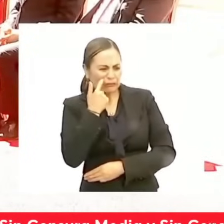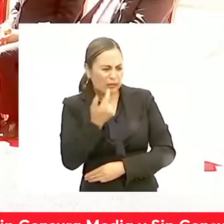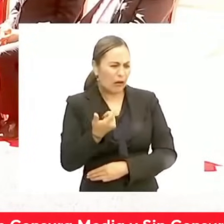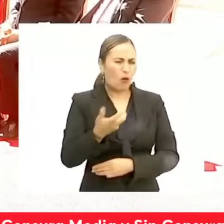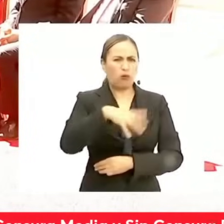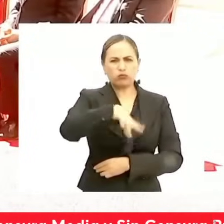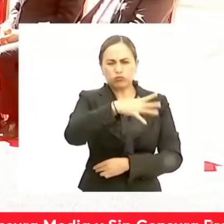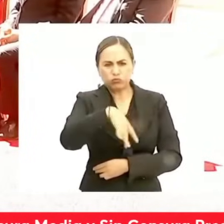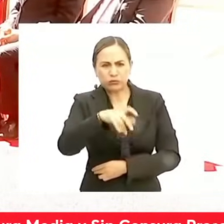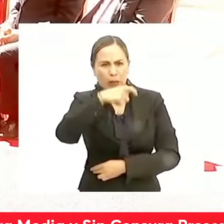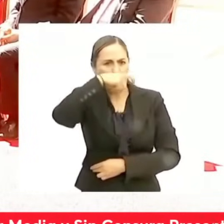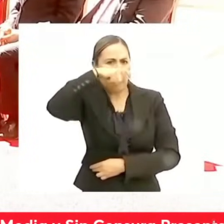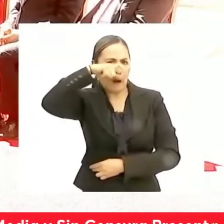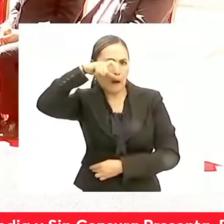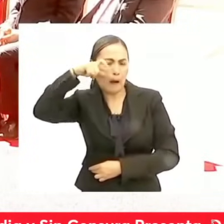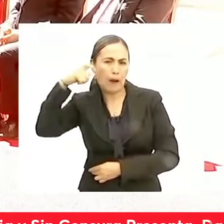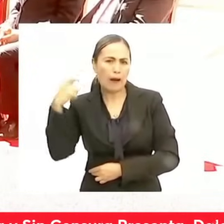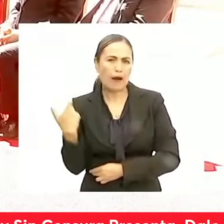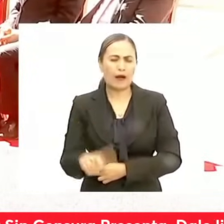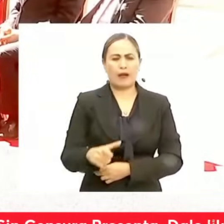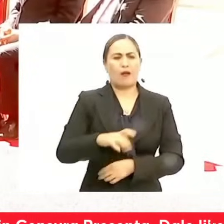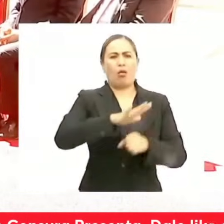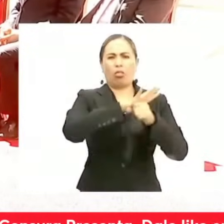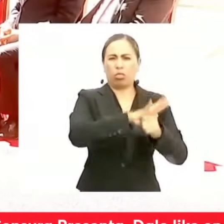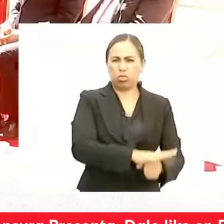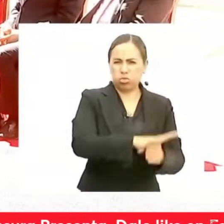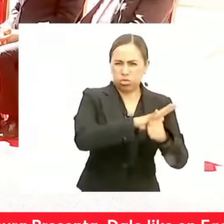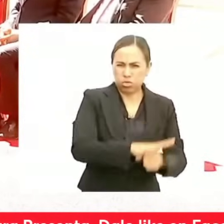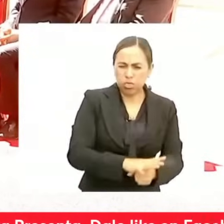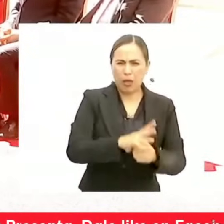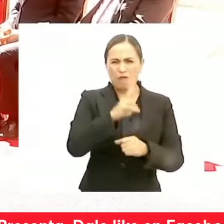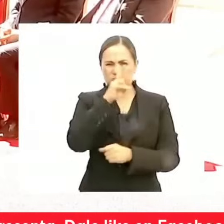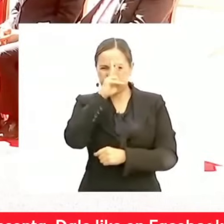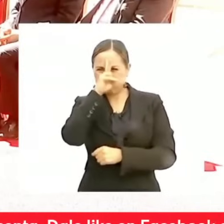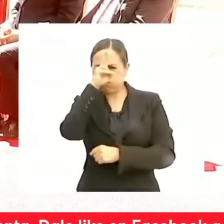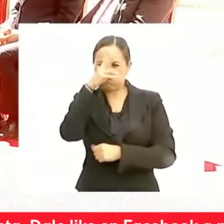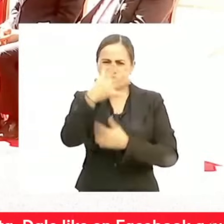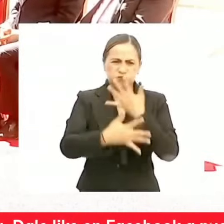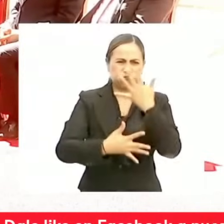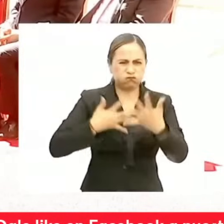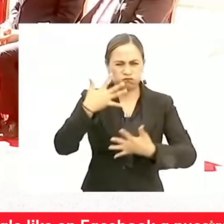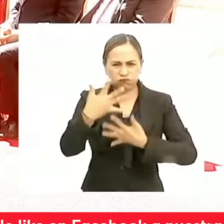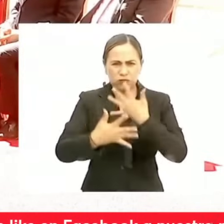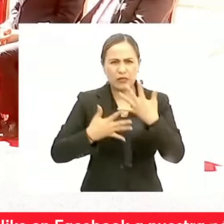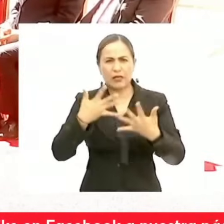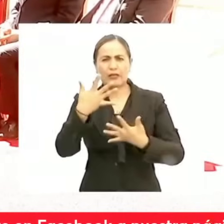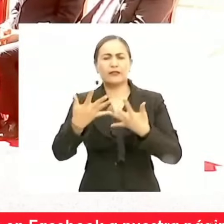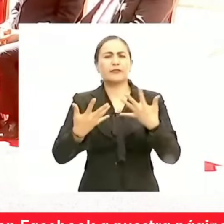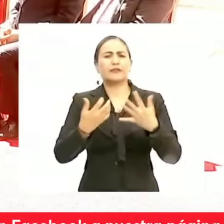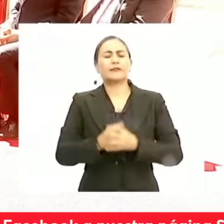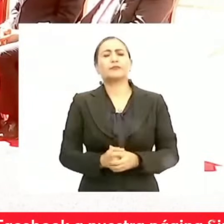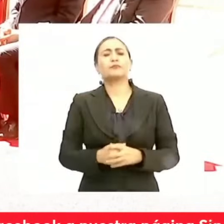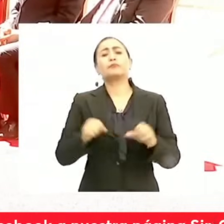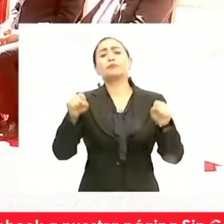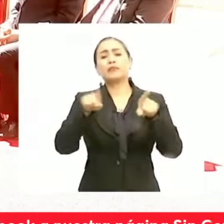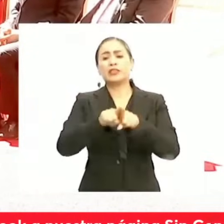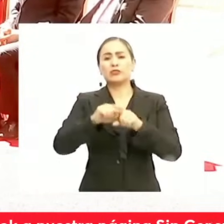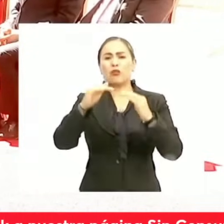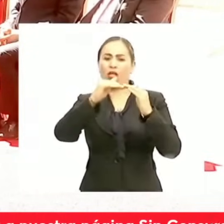ha generado la opresión, la violencia y el sometimiento, pero